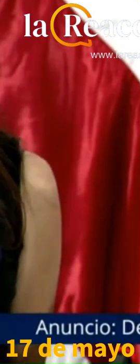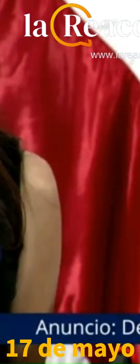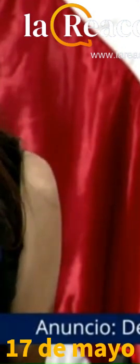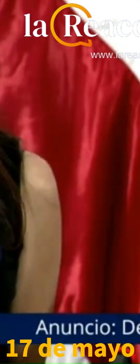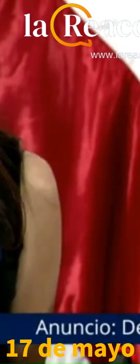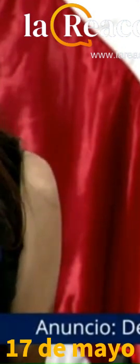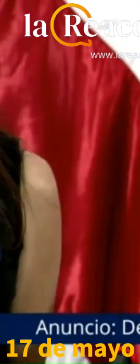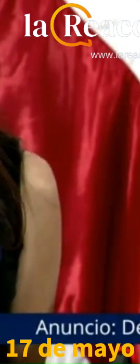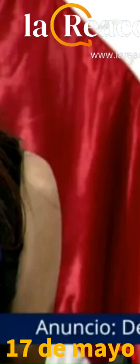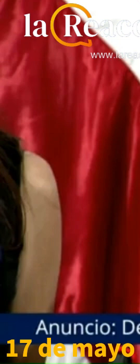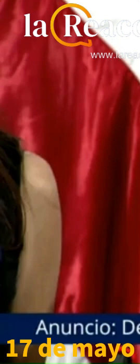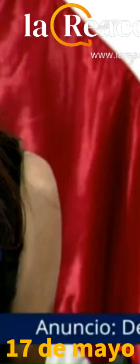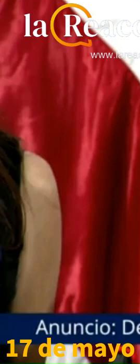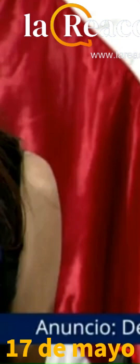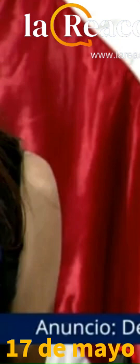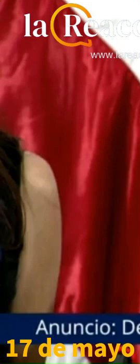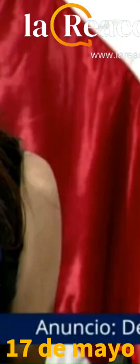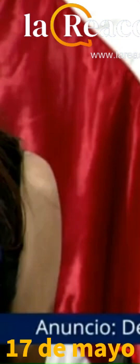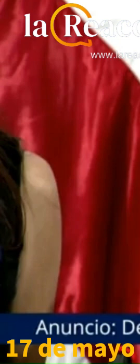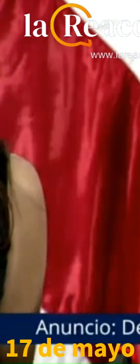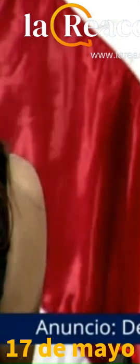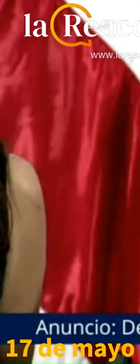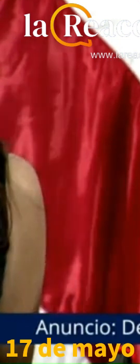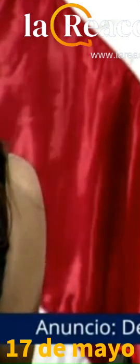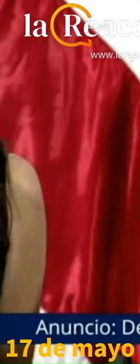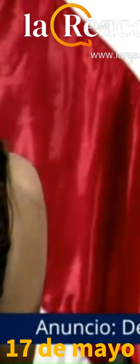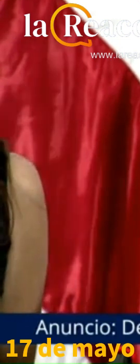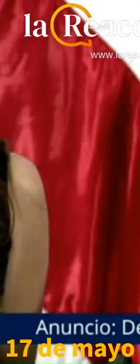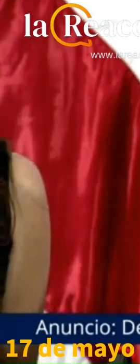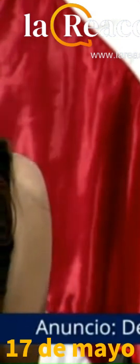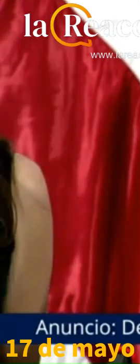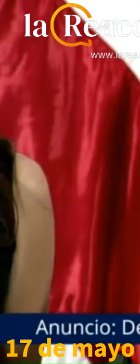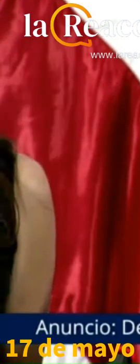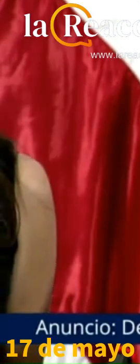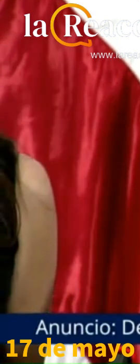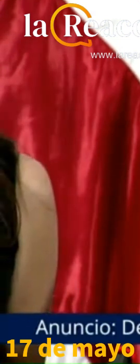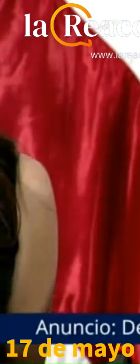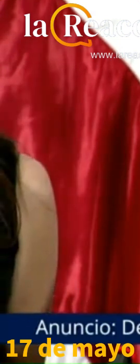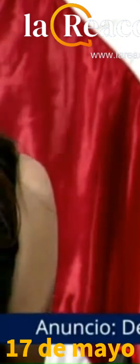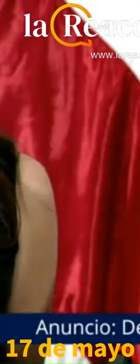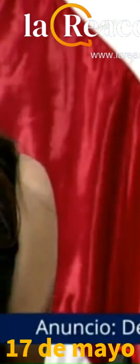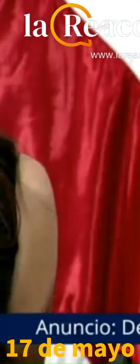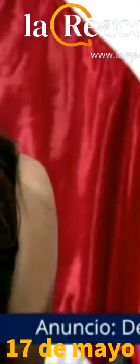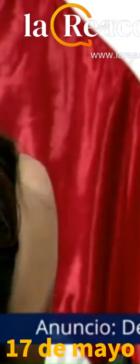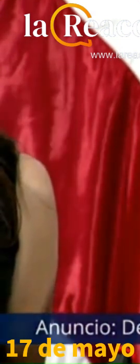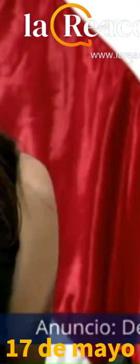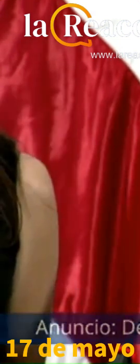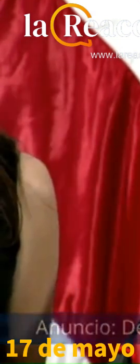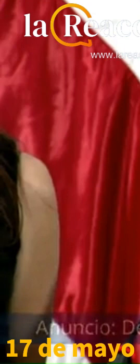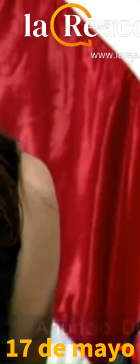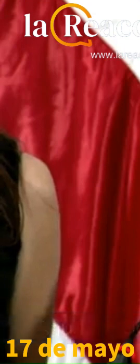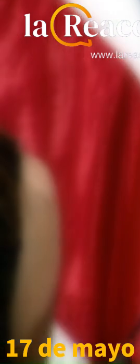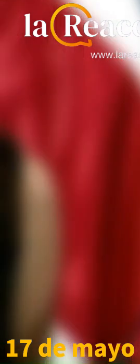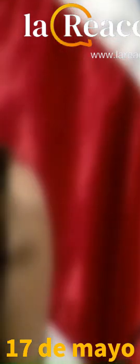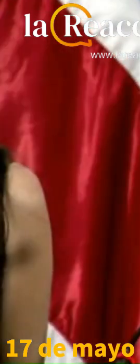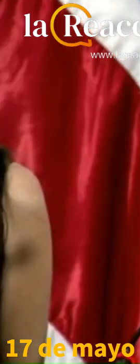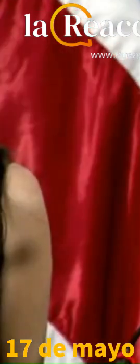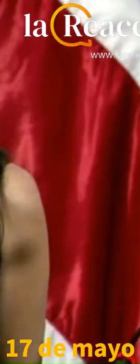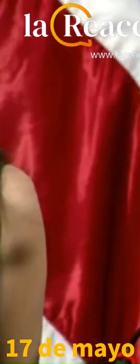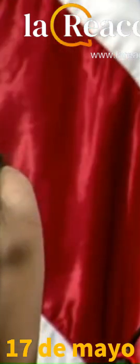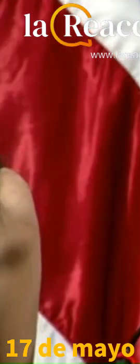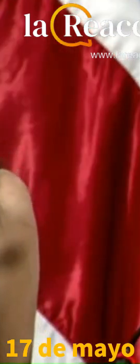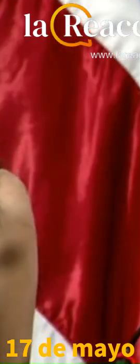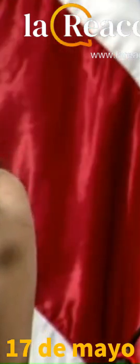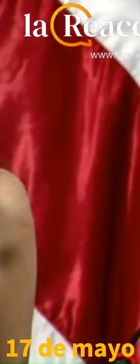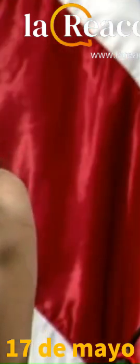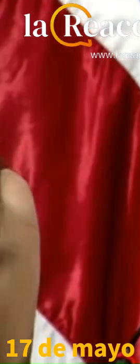forma en que se compró el terreno donde se pretende construir el tan deseado Hospital de Cartago. Indican que